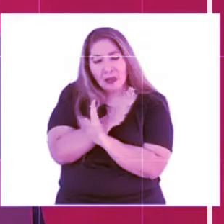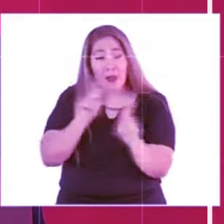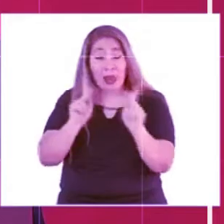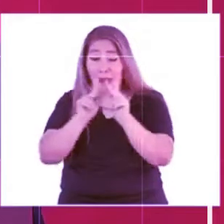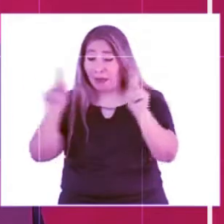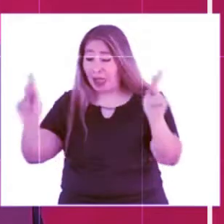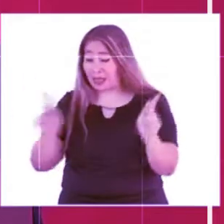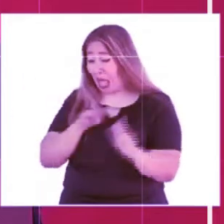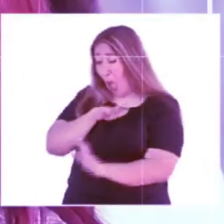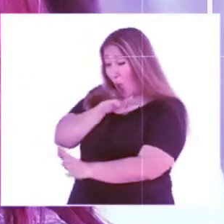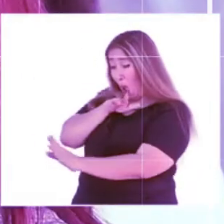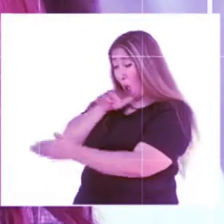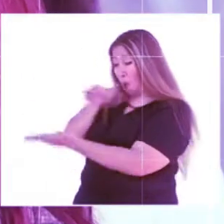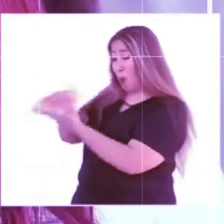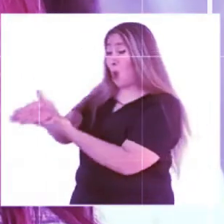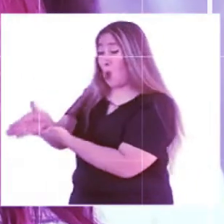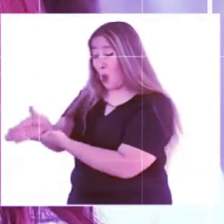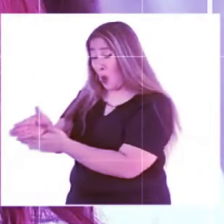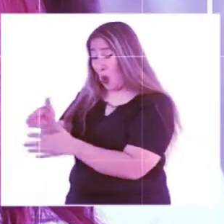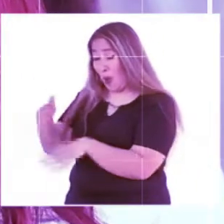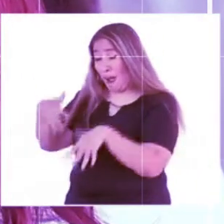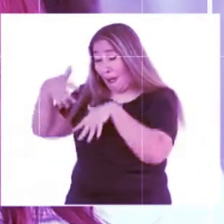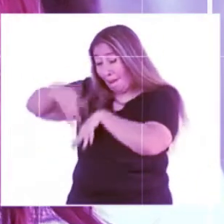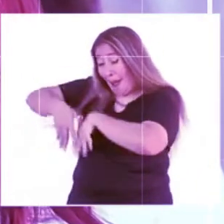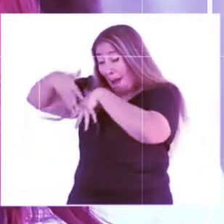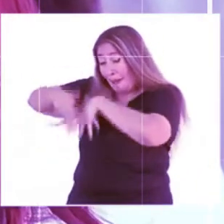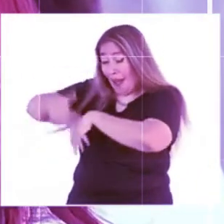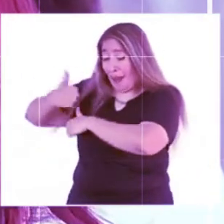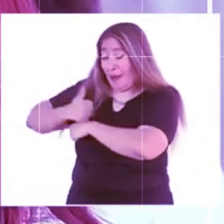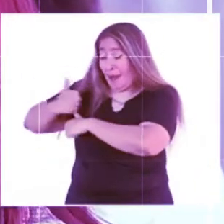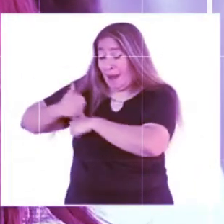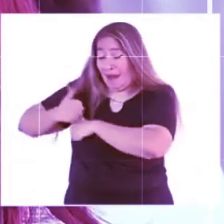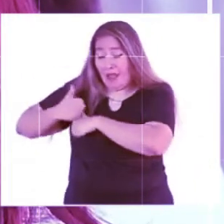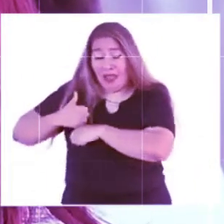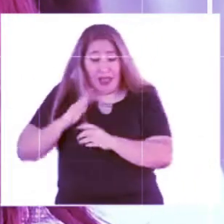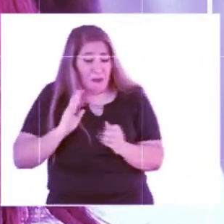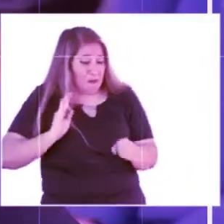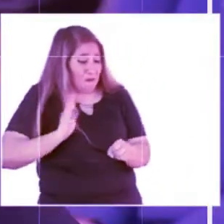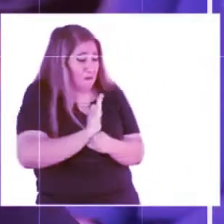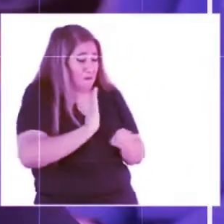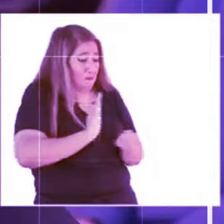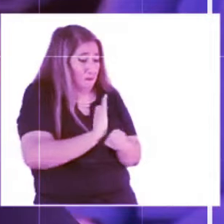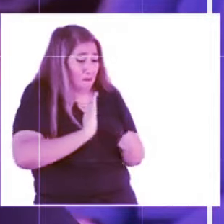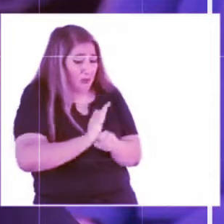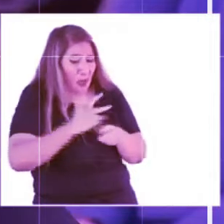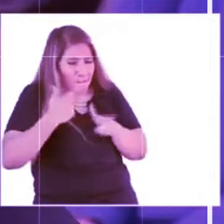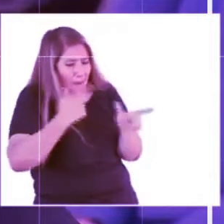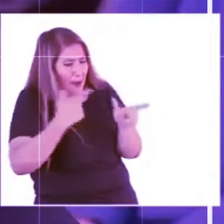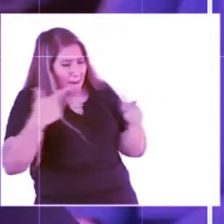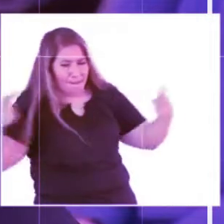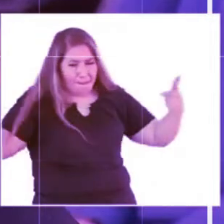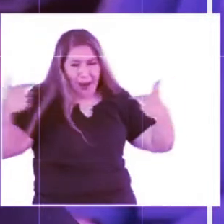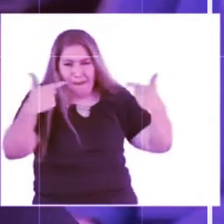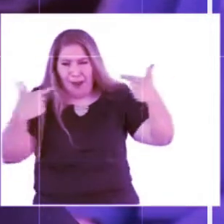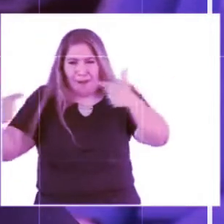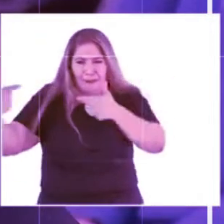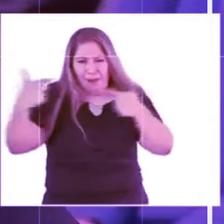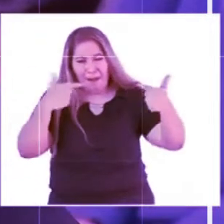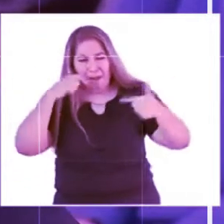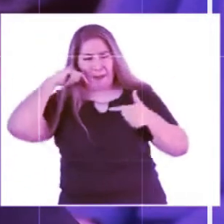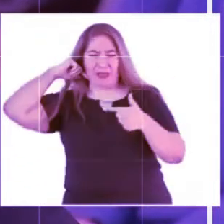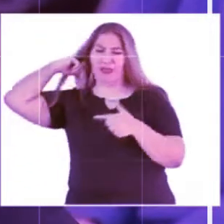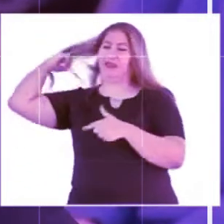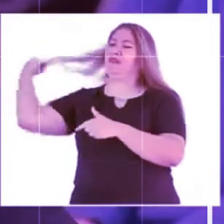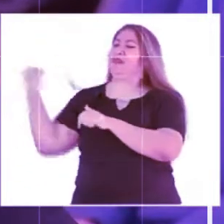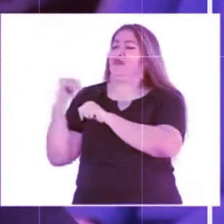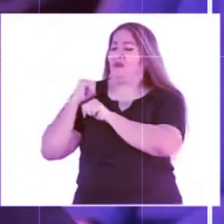plaza y el Ejército Federal se dispuso a defenderla a sangre y fuego. El encargado